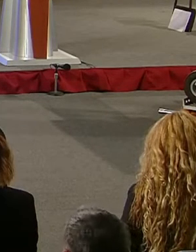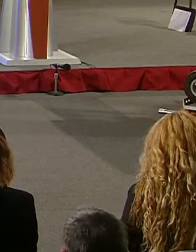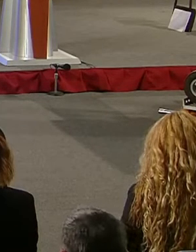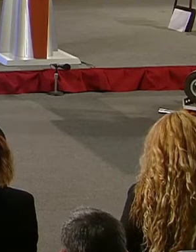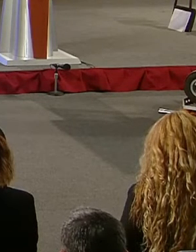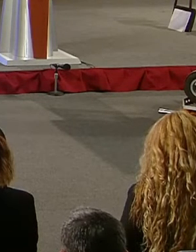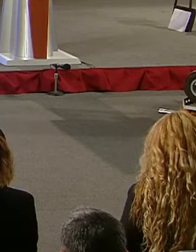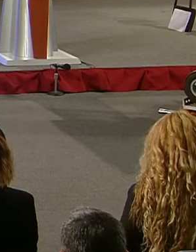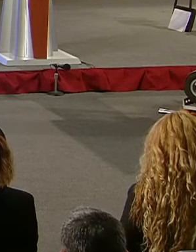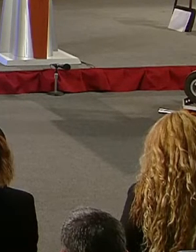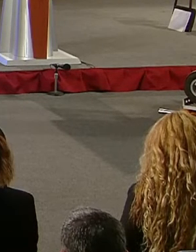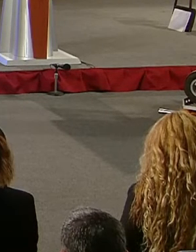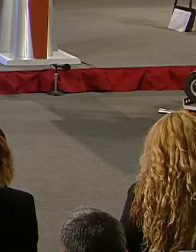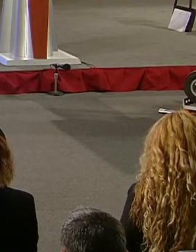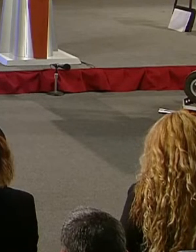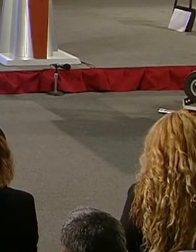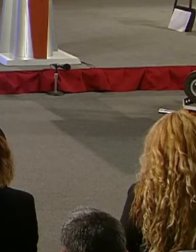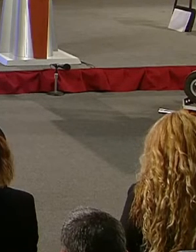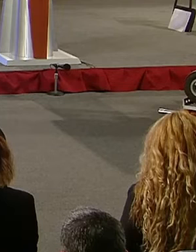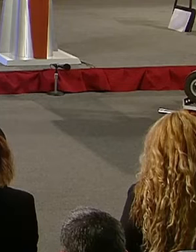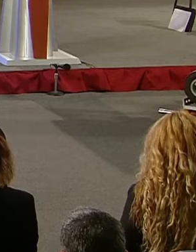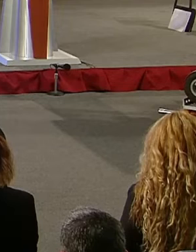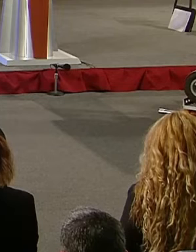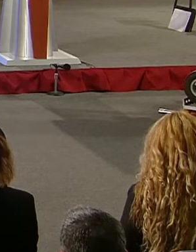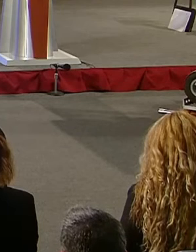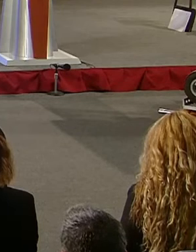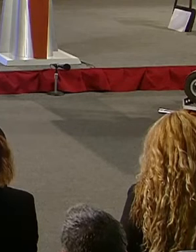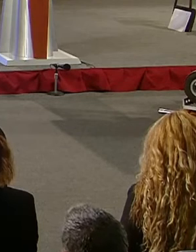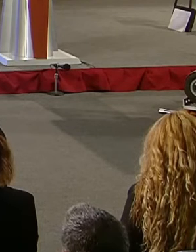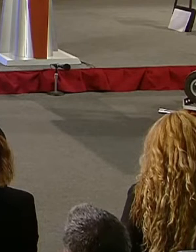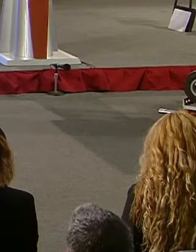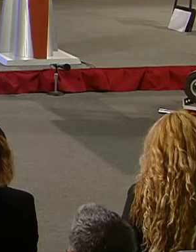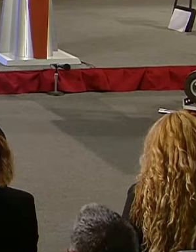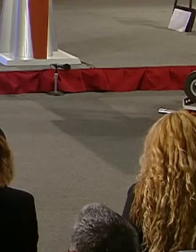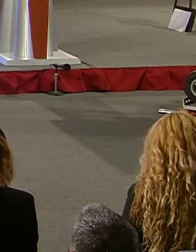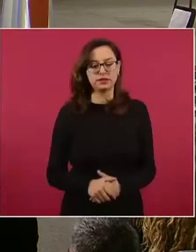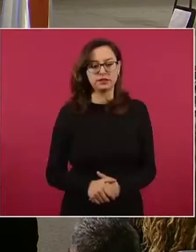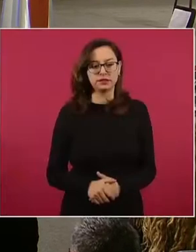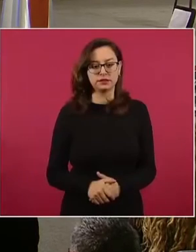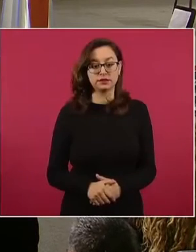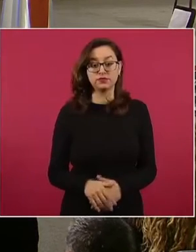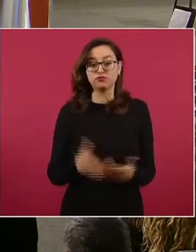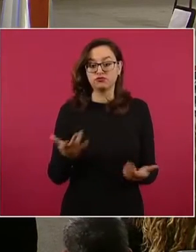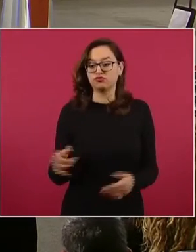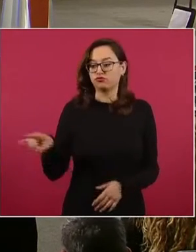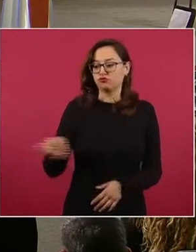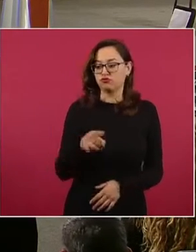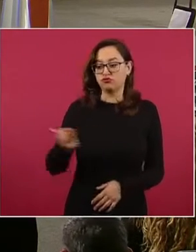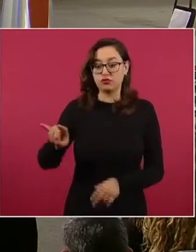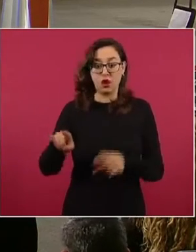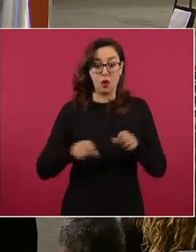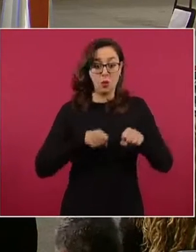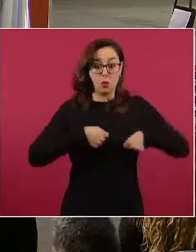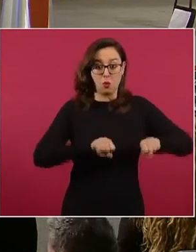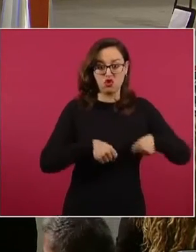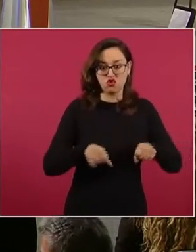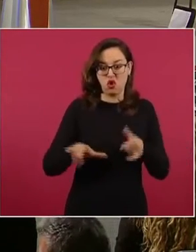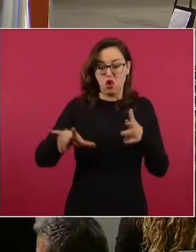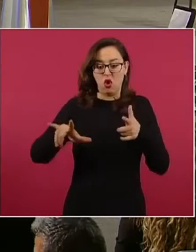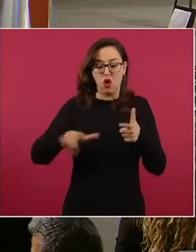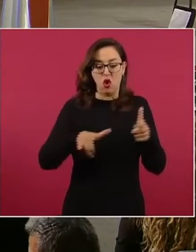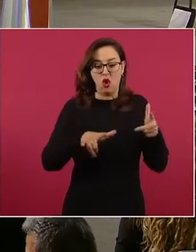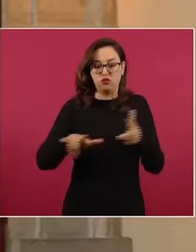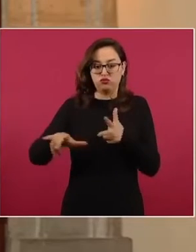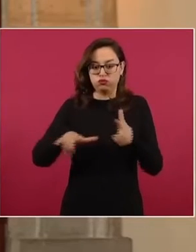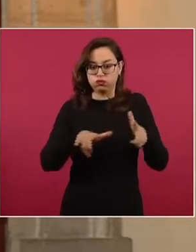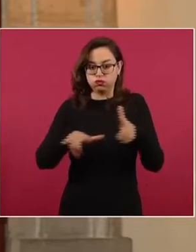y este a Silvestre N., causando la muerte a Cecilia Monzón. Cabe señalar que previamente